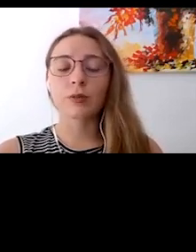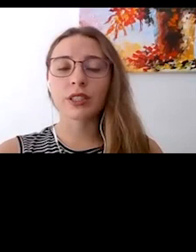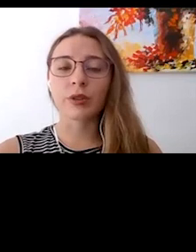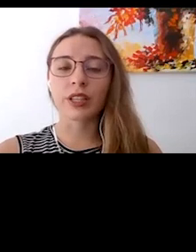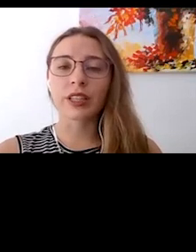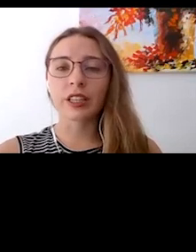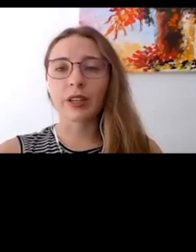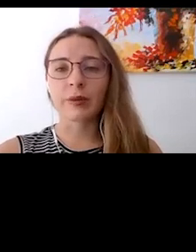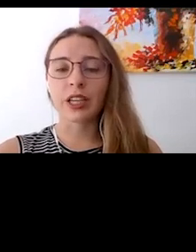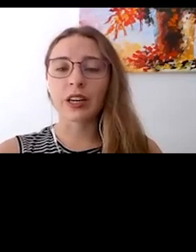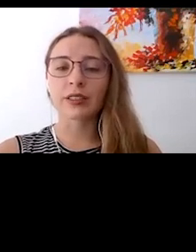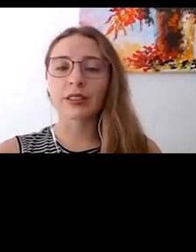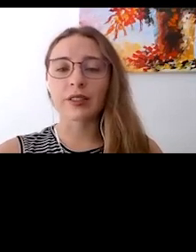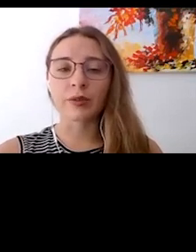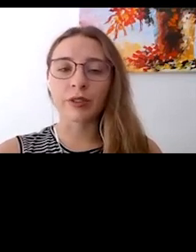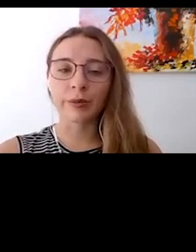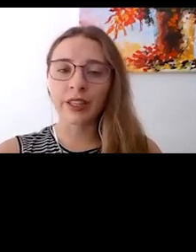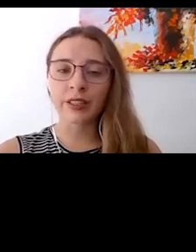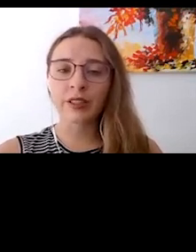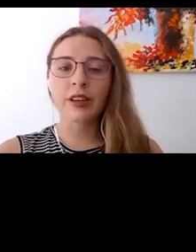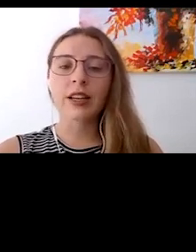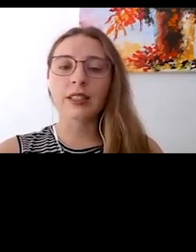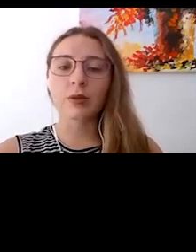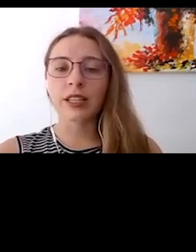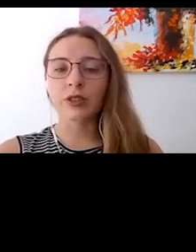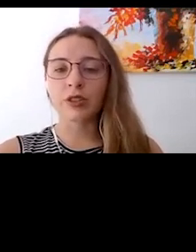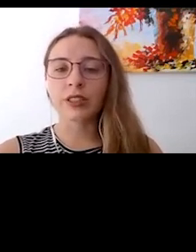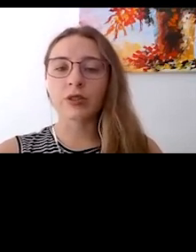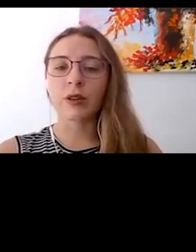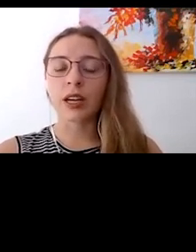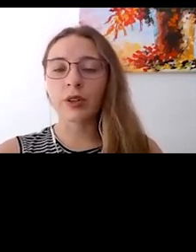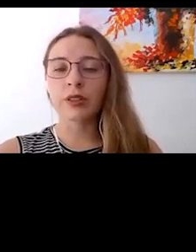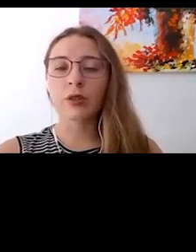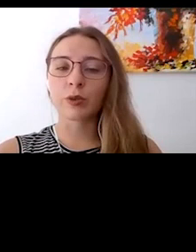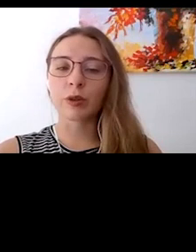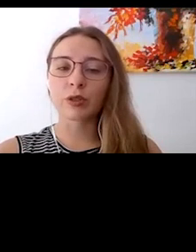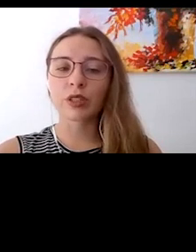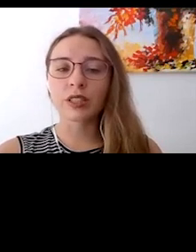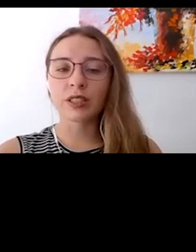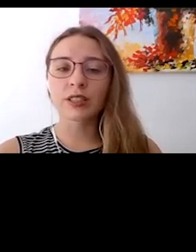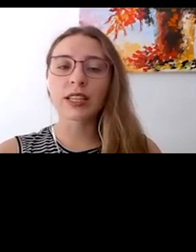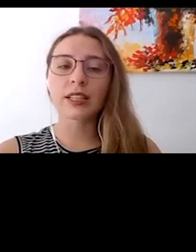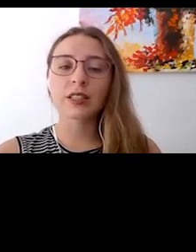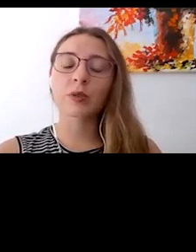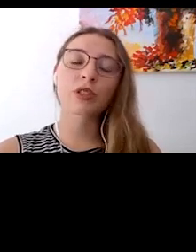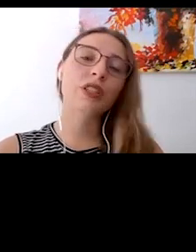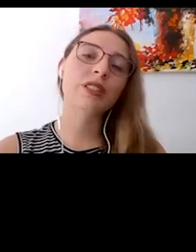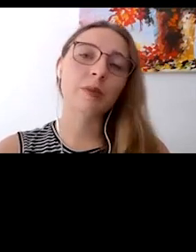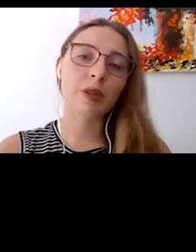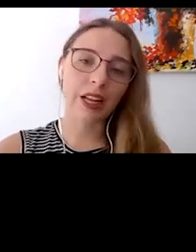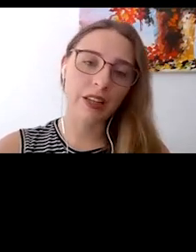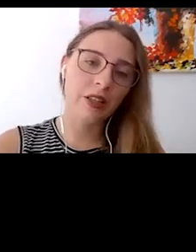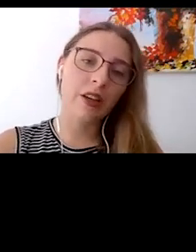las normas de seguridad e higiene para evitar accidentes o enfermedades, las obligaciones de los trabajadores, los permisos o licencias y las